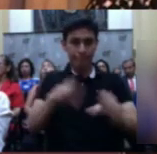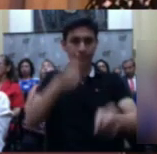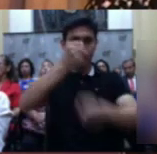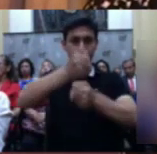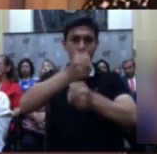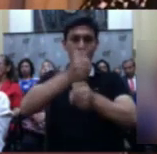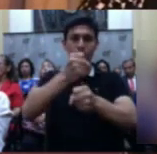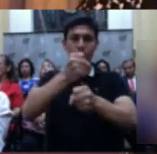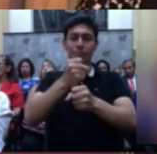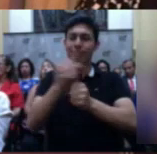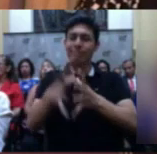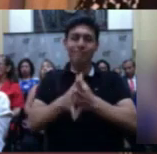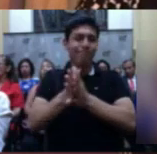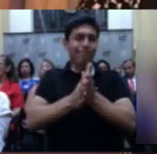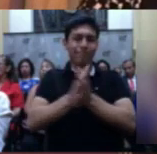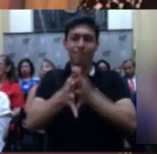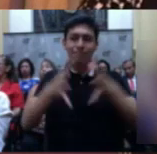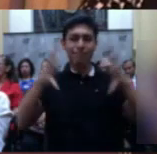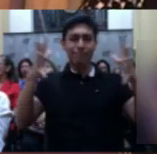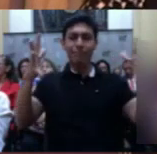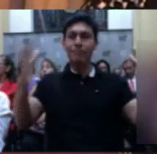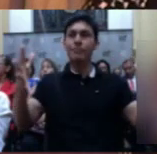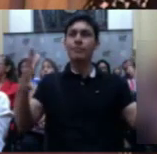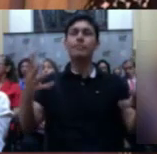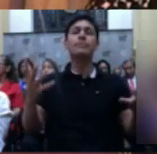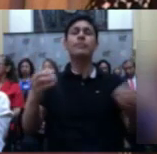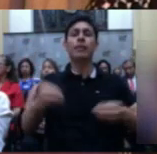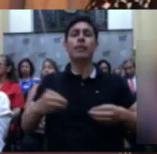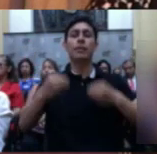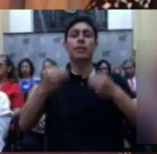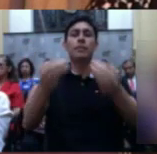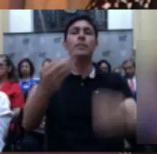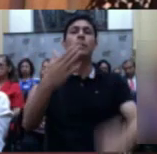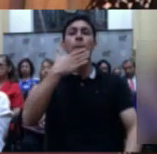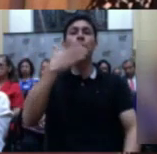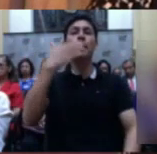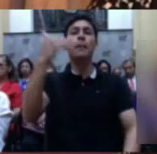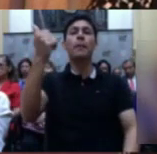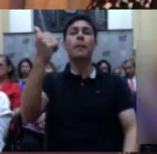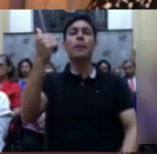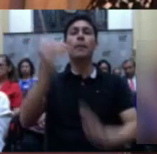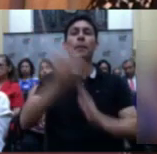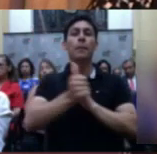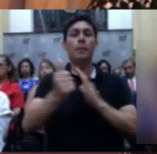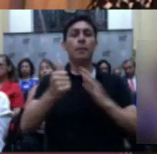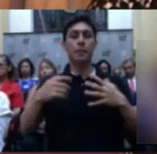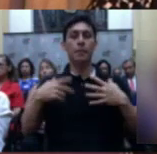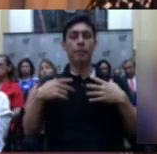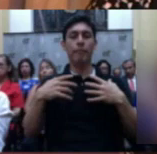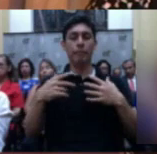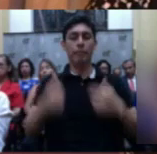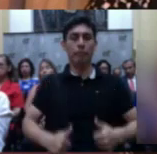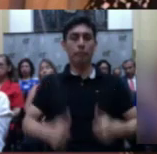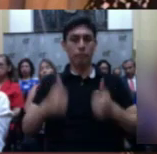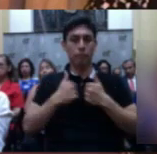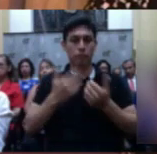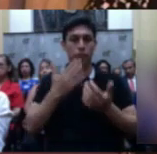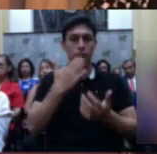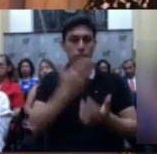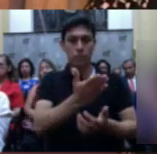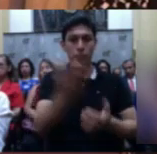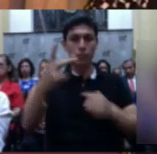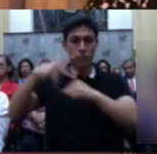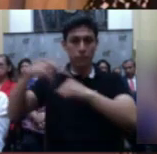trabajado arduamente es en brindarle una mejor calidad de vida a nuestros vecinos,